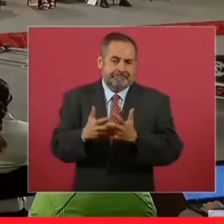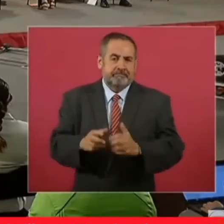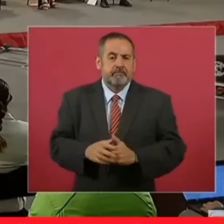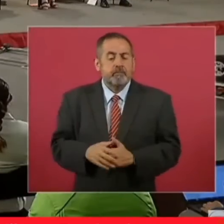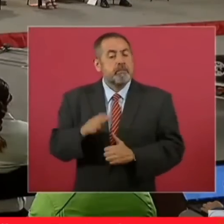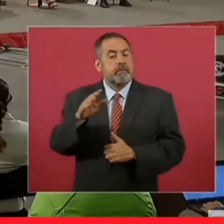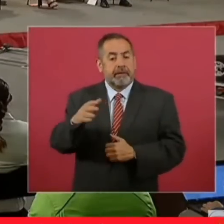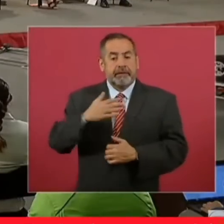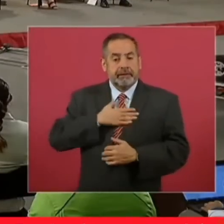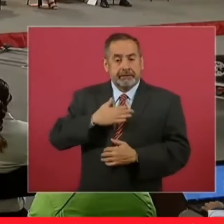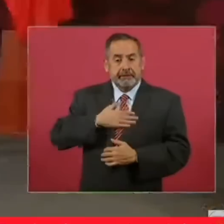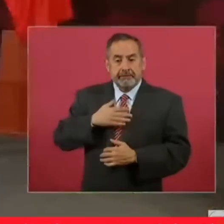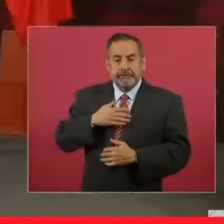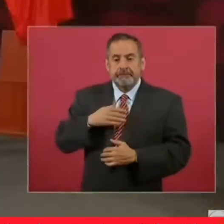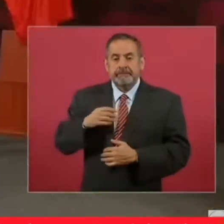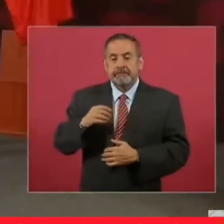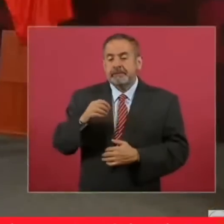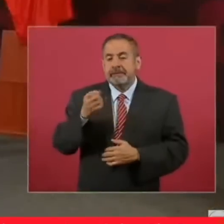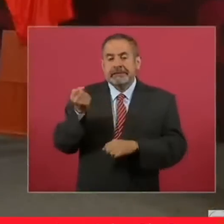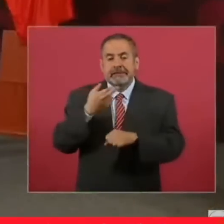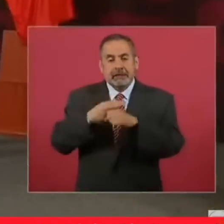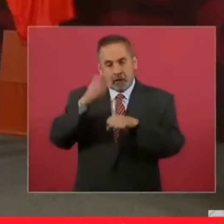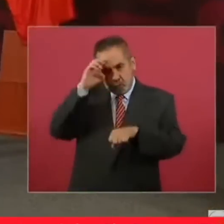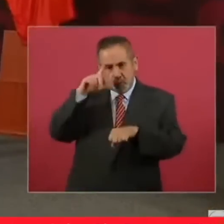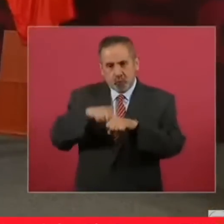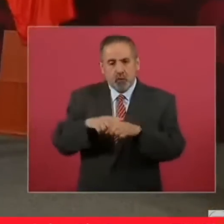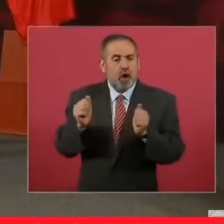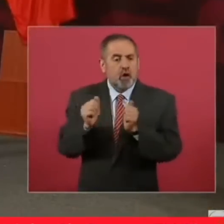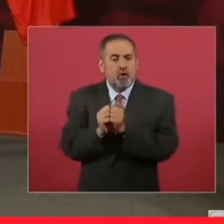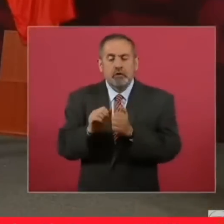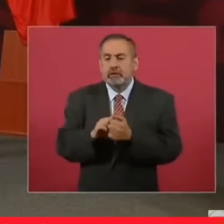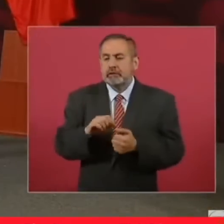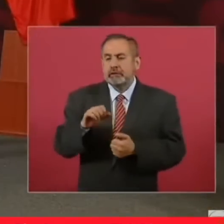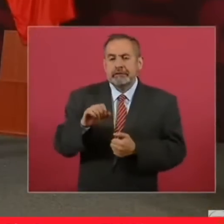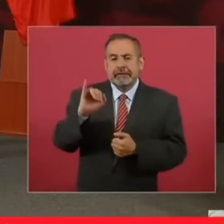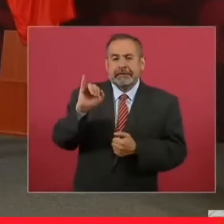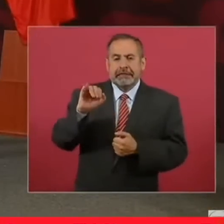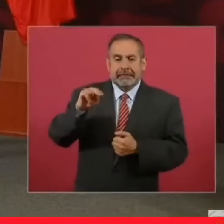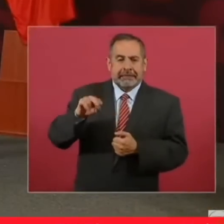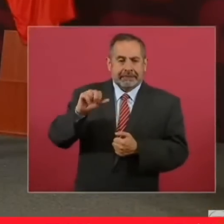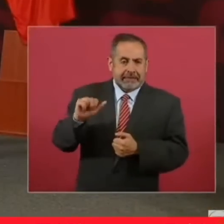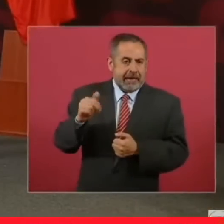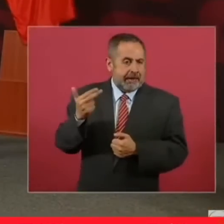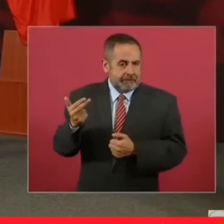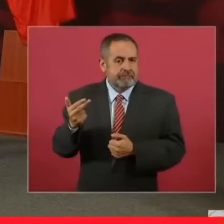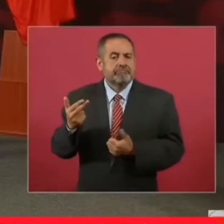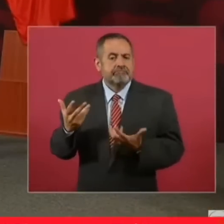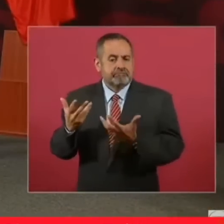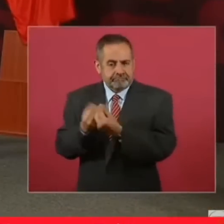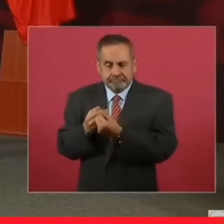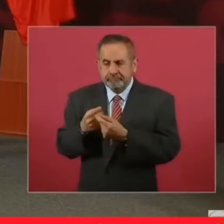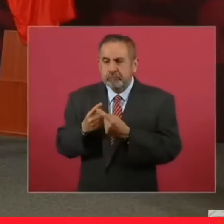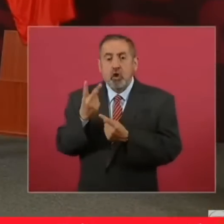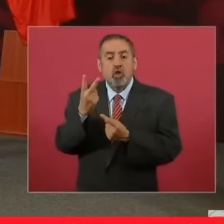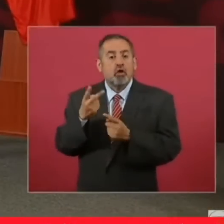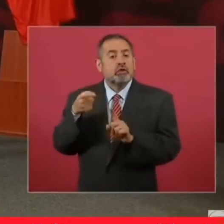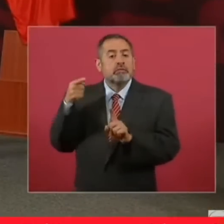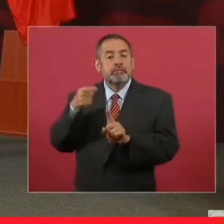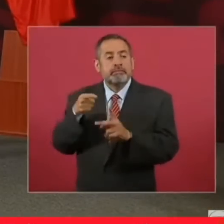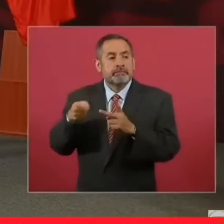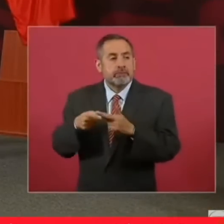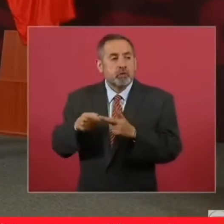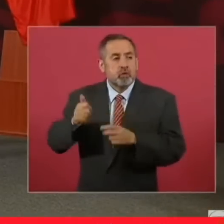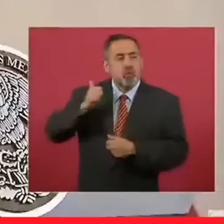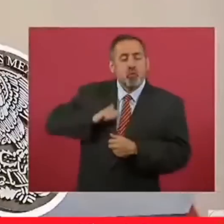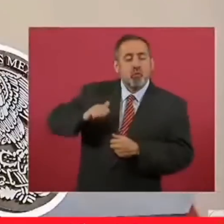la Secretaría de Cultura y el Instituto Nacional de Antropología e Historia se ocupan de dos temas fundamentales: el